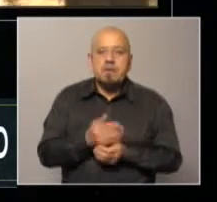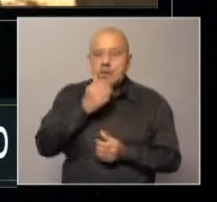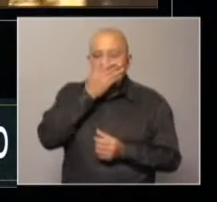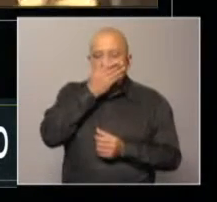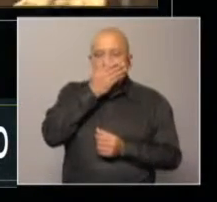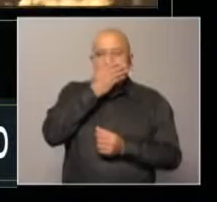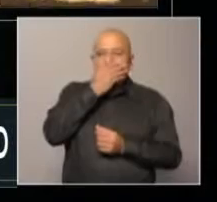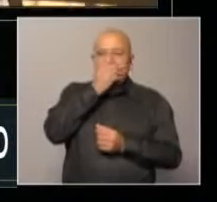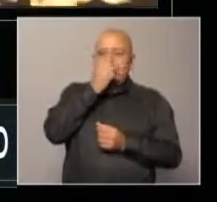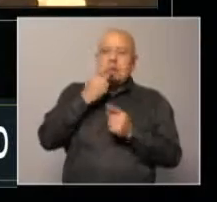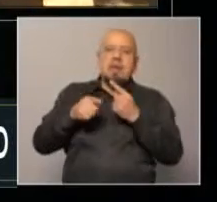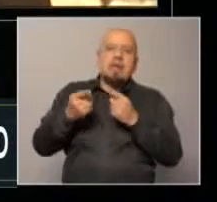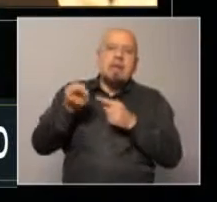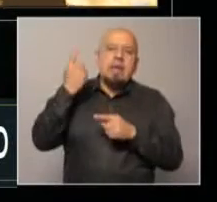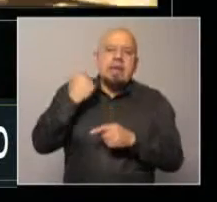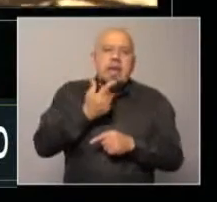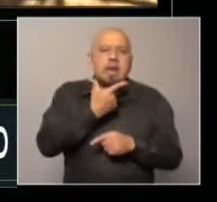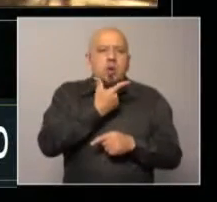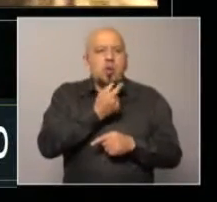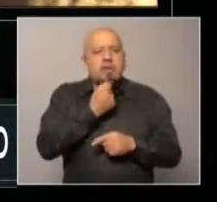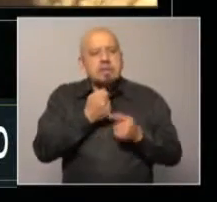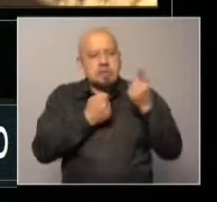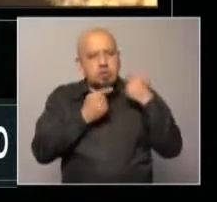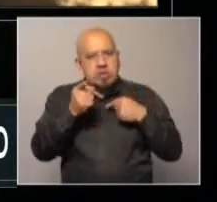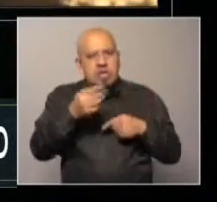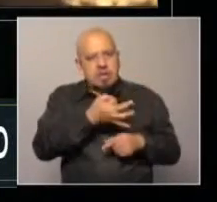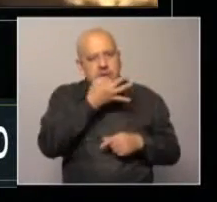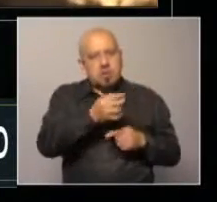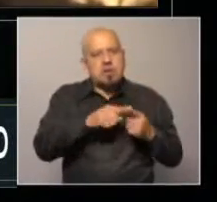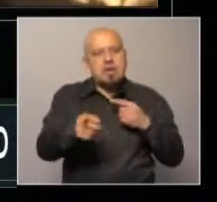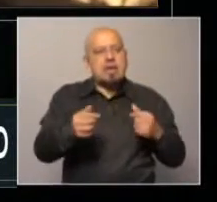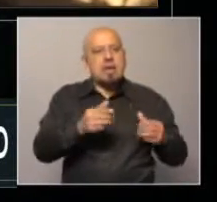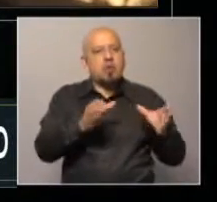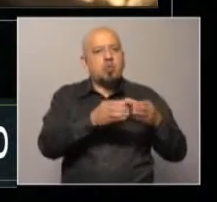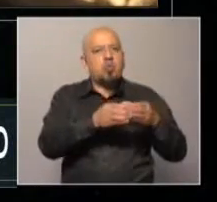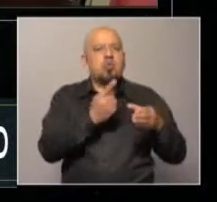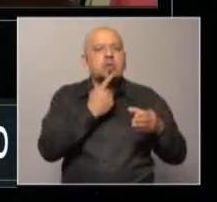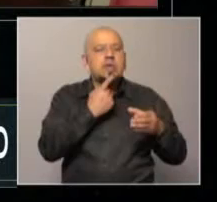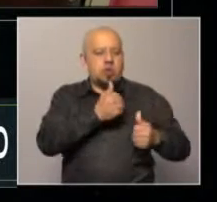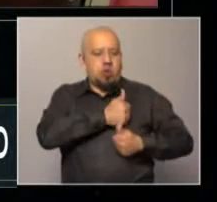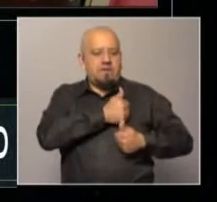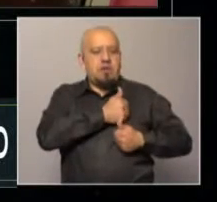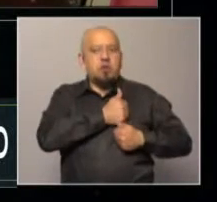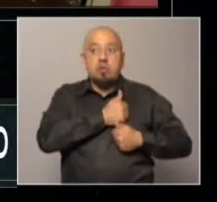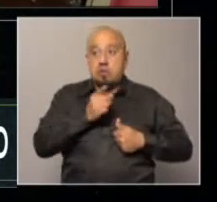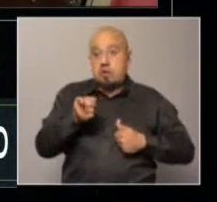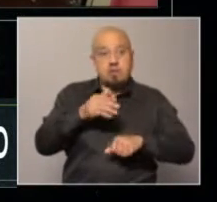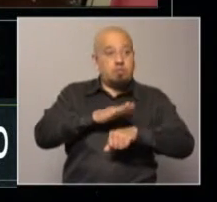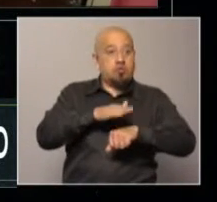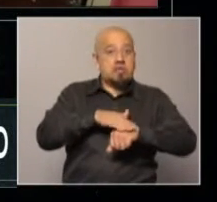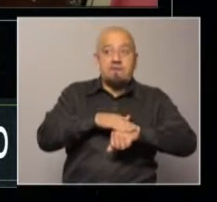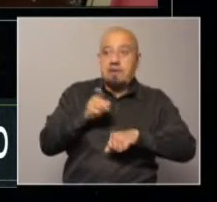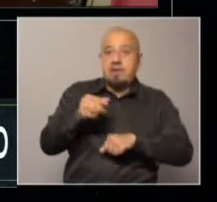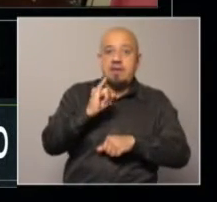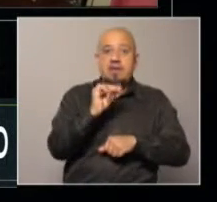búsqueda, usted indicó algo. Señalaste que Cabildo Abierto, que está a cargo del INISA, con Rosana Olivera, tiene un